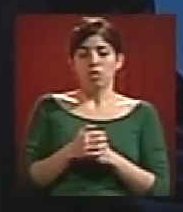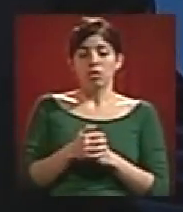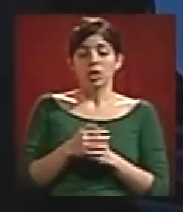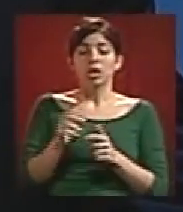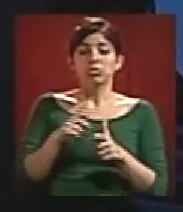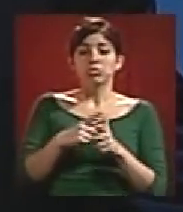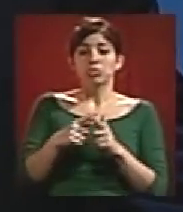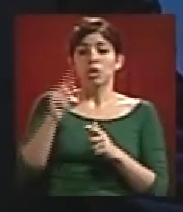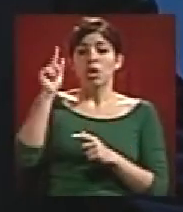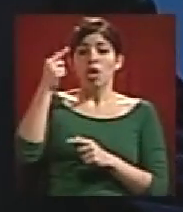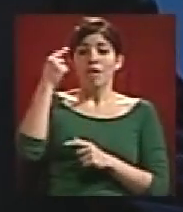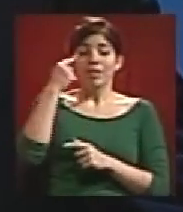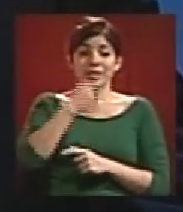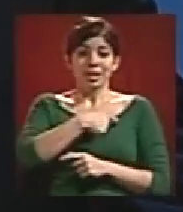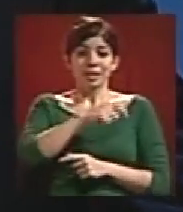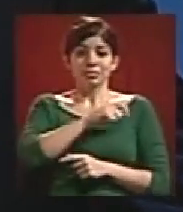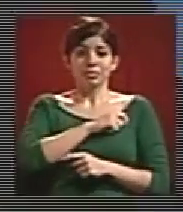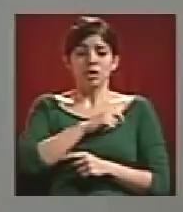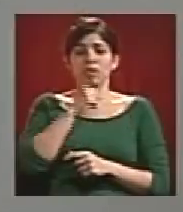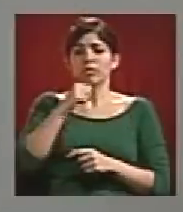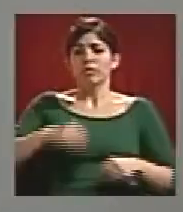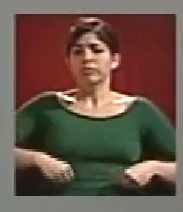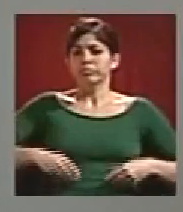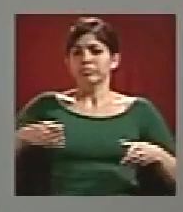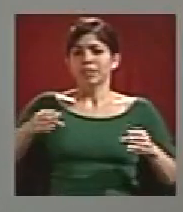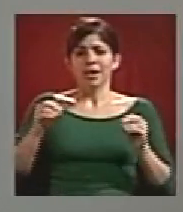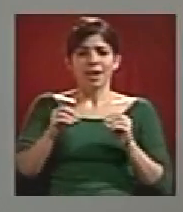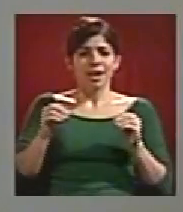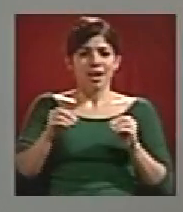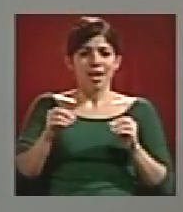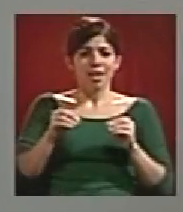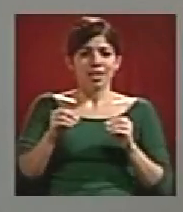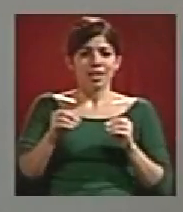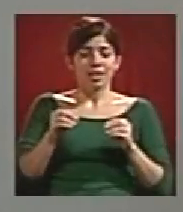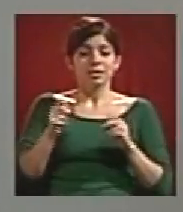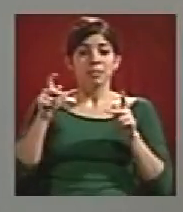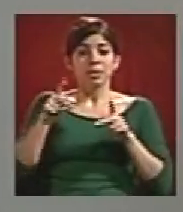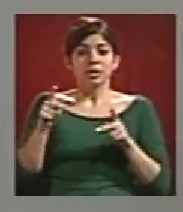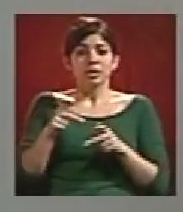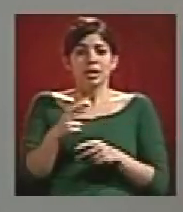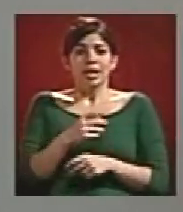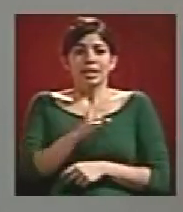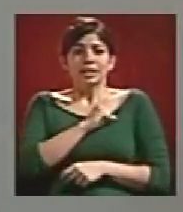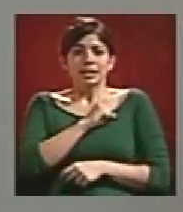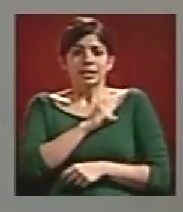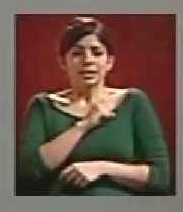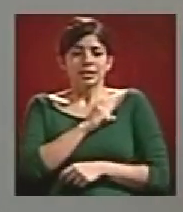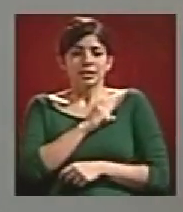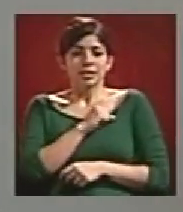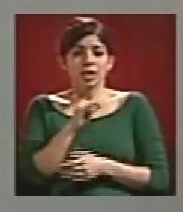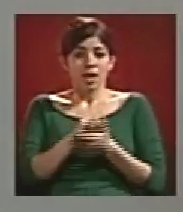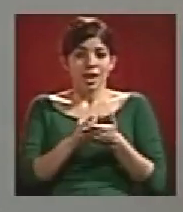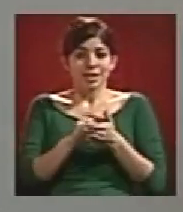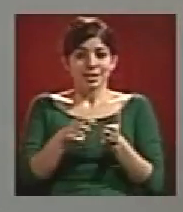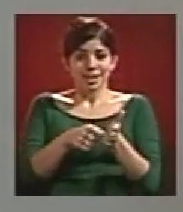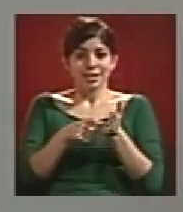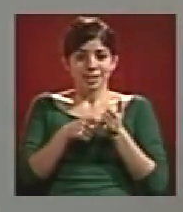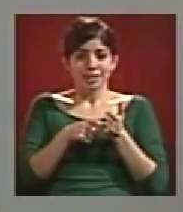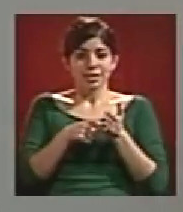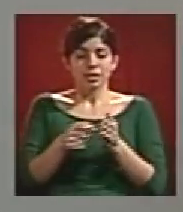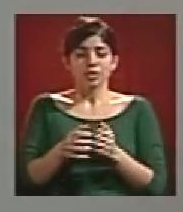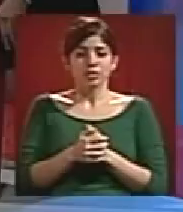el gobierno español no gastaría un 5. Si la gente se asusta, entonces podría ser que sí, pero sí.